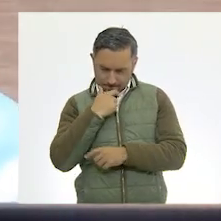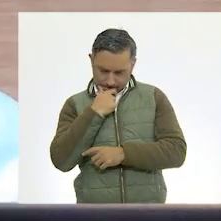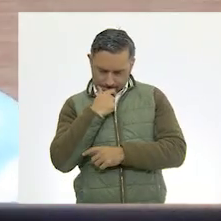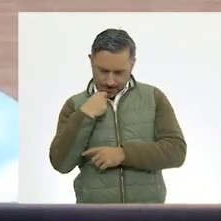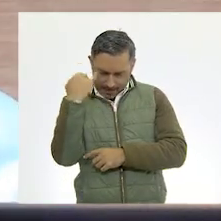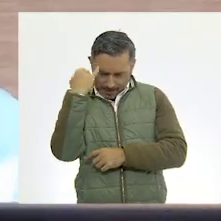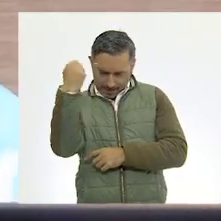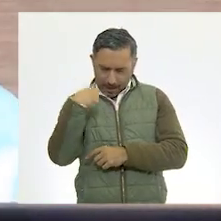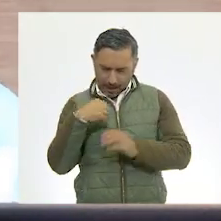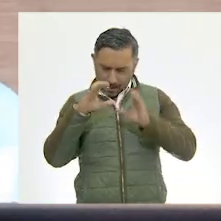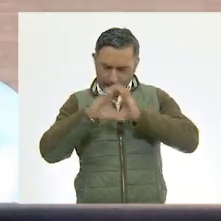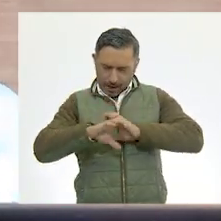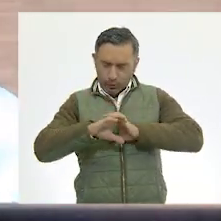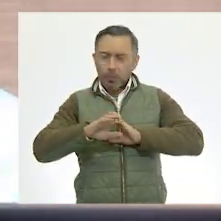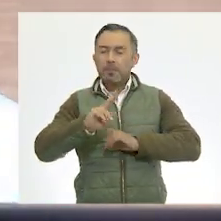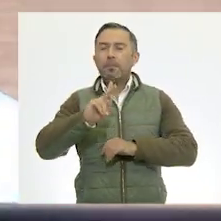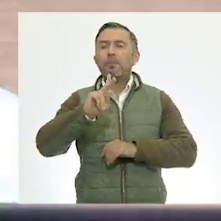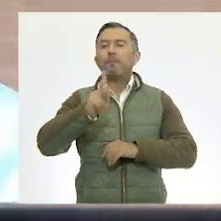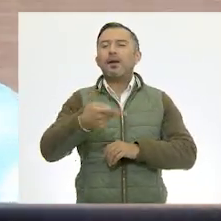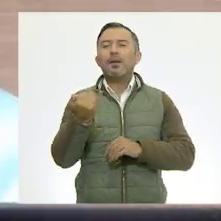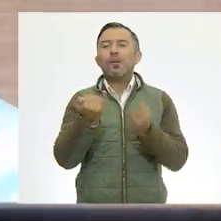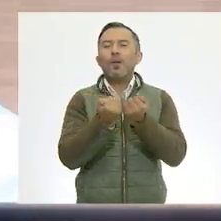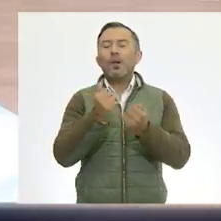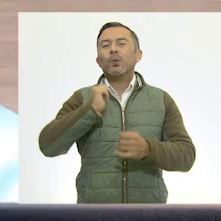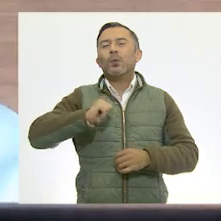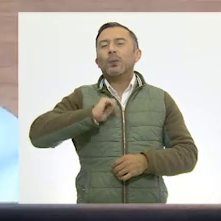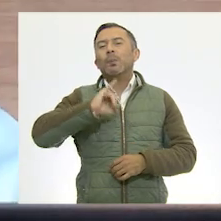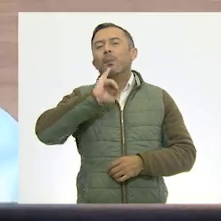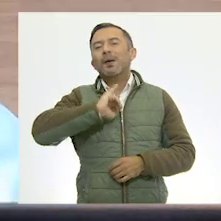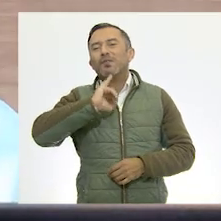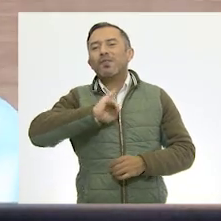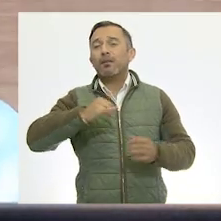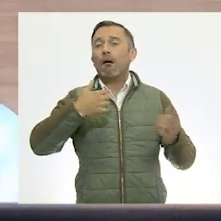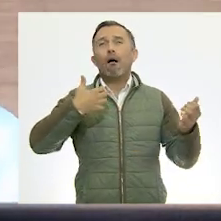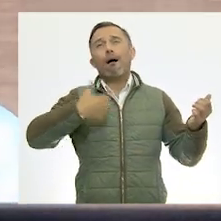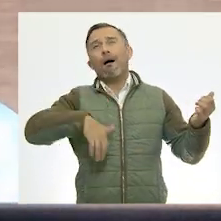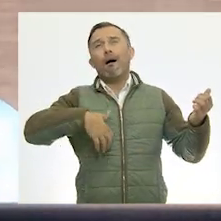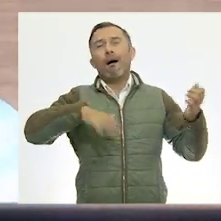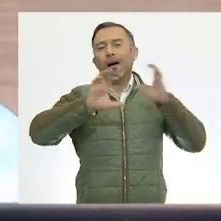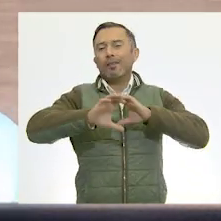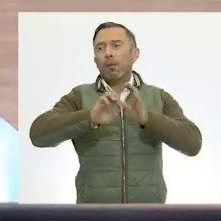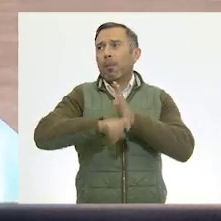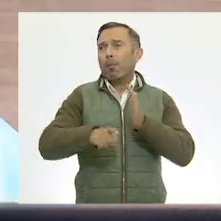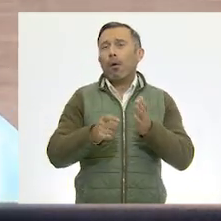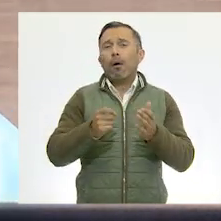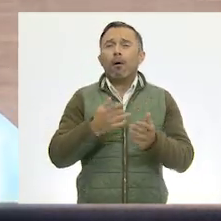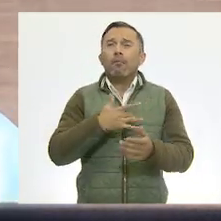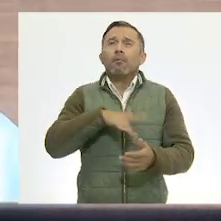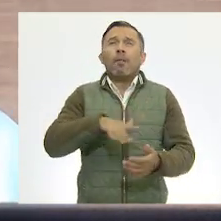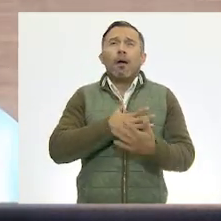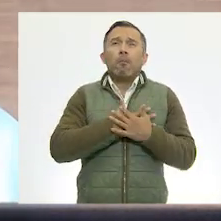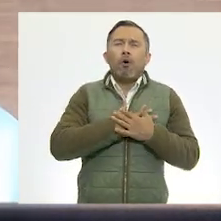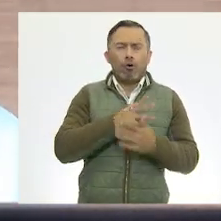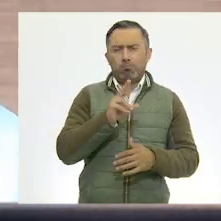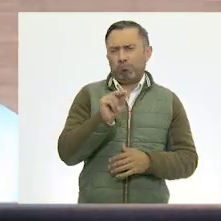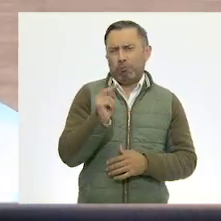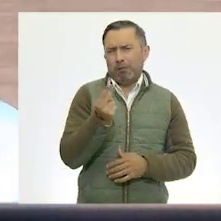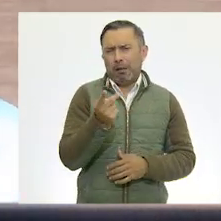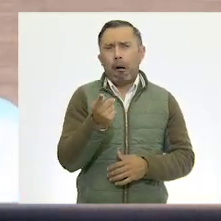innovador. No necesariamente tiene que ser una canción romántica, puede ser una cumbia, puede ser incluso una parodia